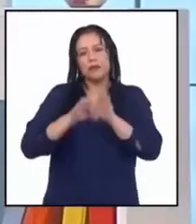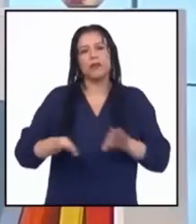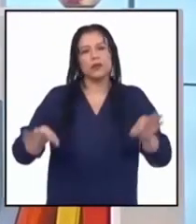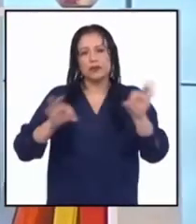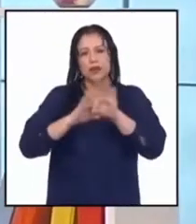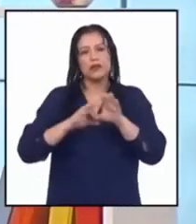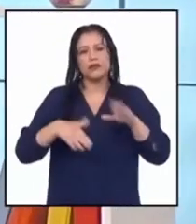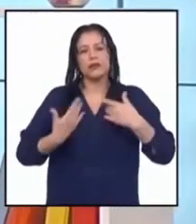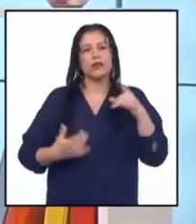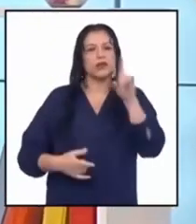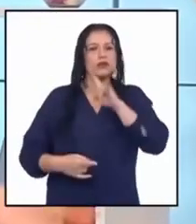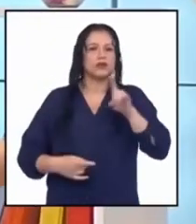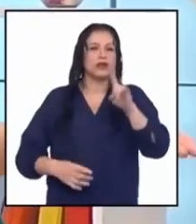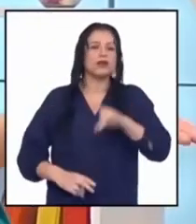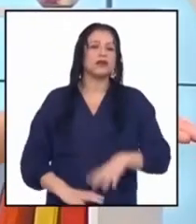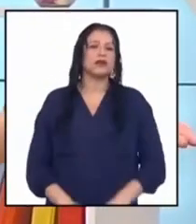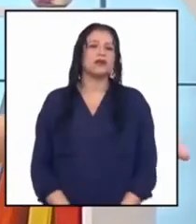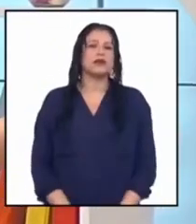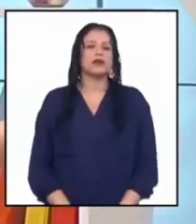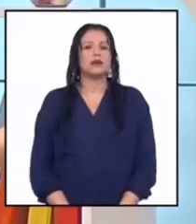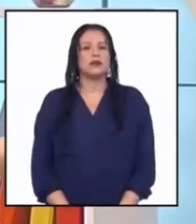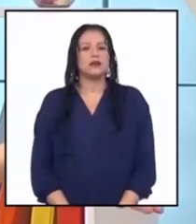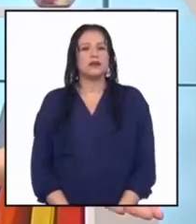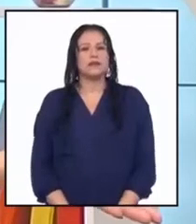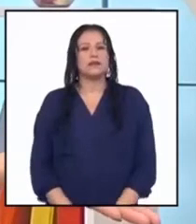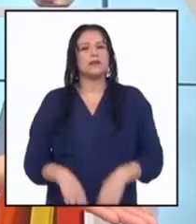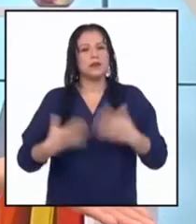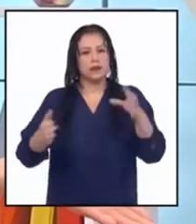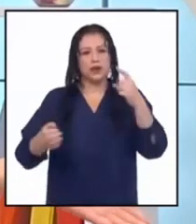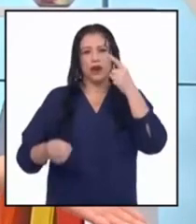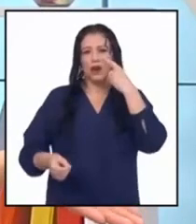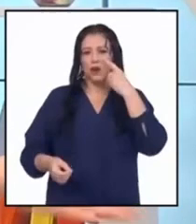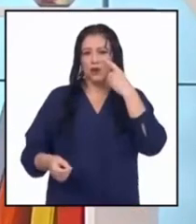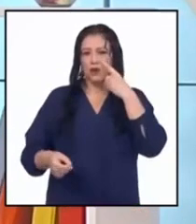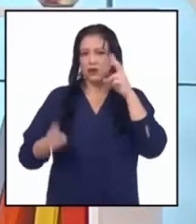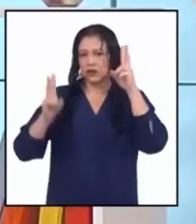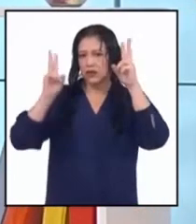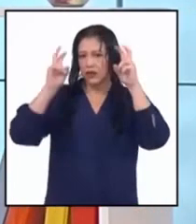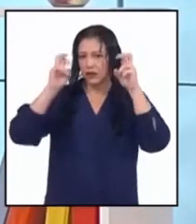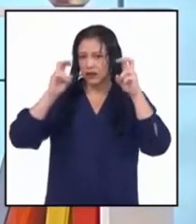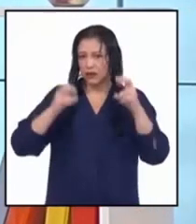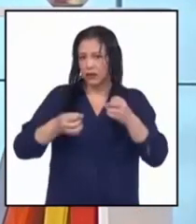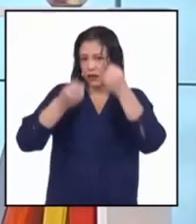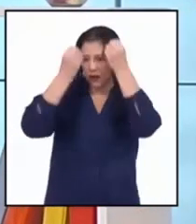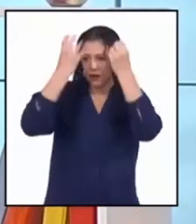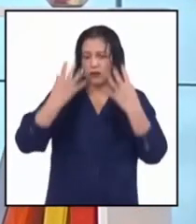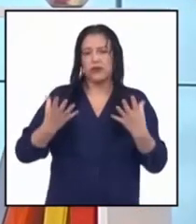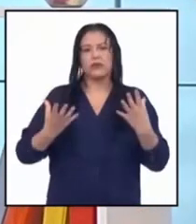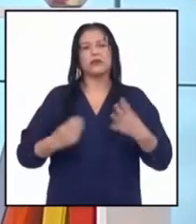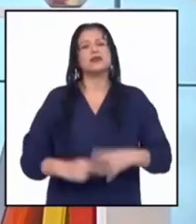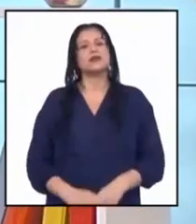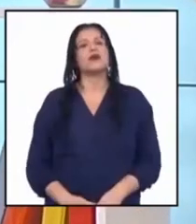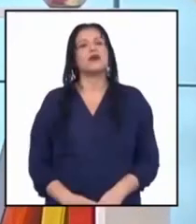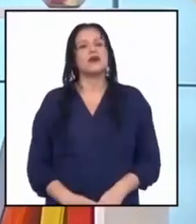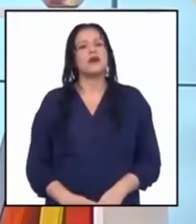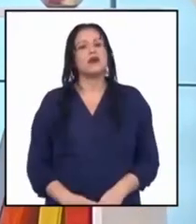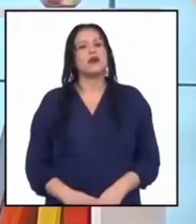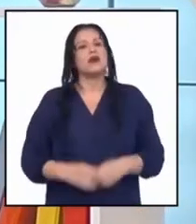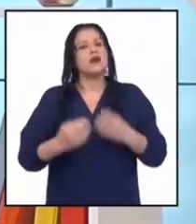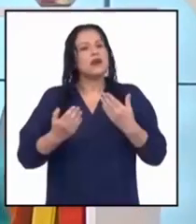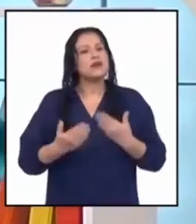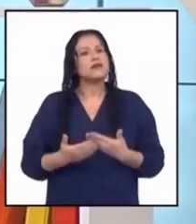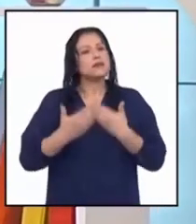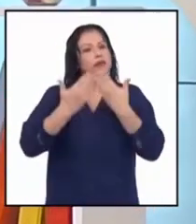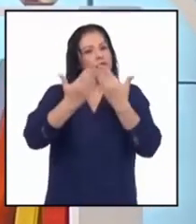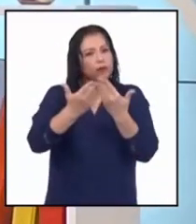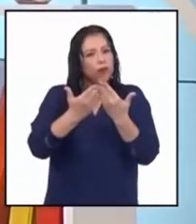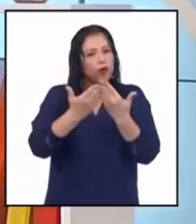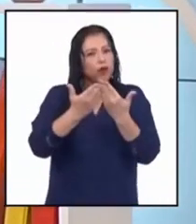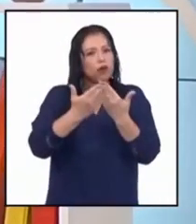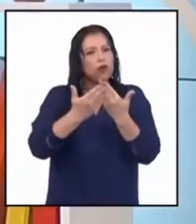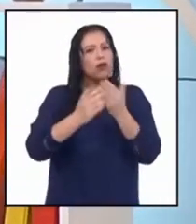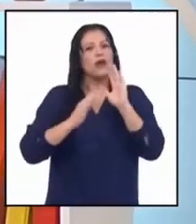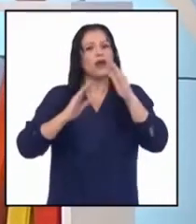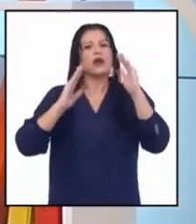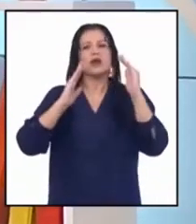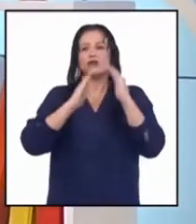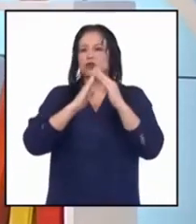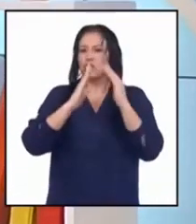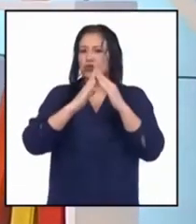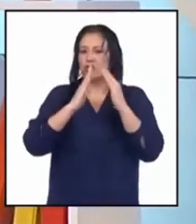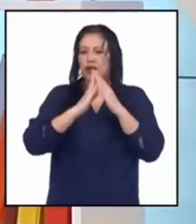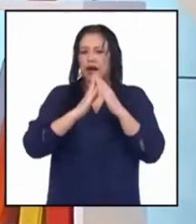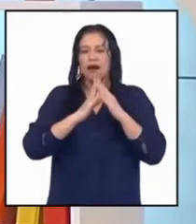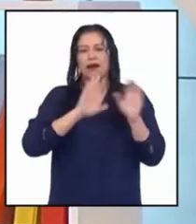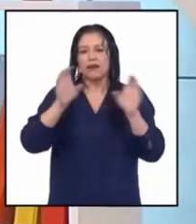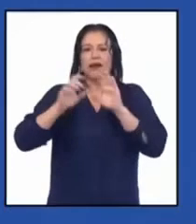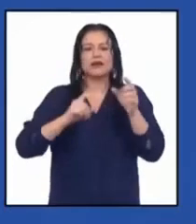y utilidad. Y ahora que ya conocen el tema de los datos estadísticos, les propongo que en sus casas